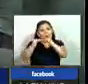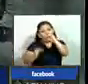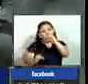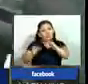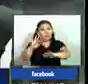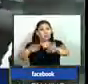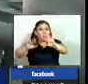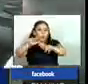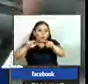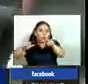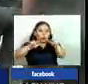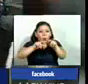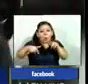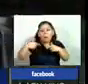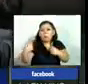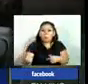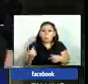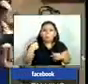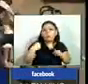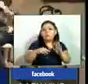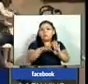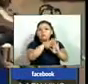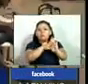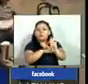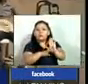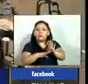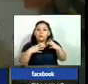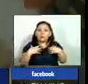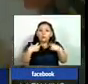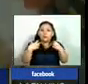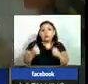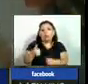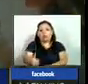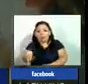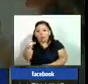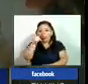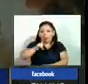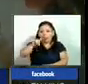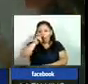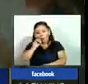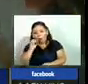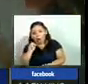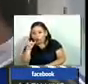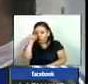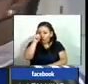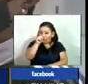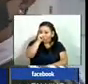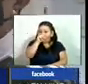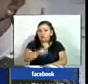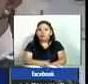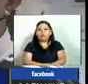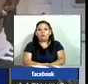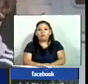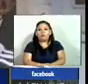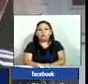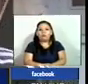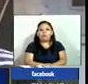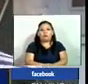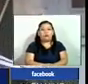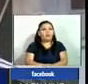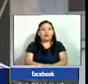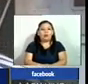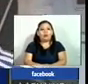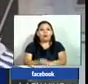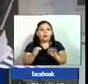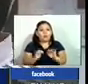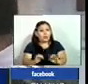de edad quienes violan todas las normas de bioseguridad en medio de licor y sustancias alucinógenas Una manada de niños porque si había